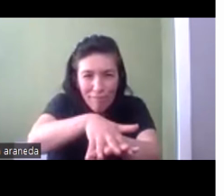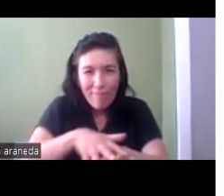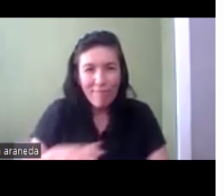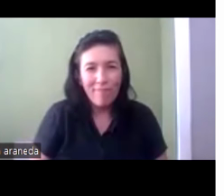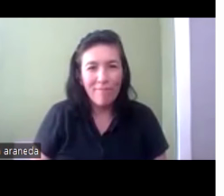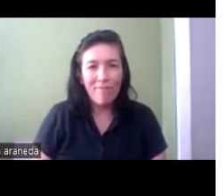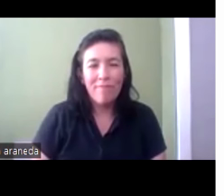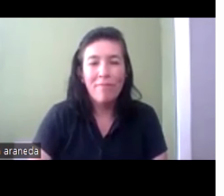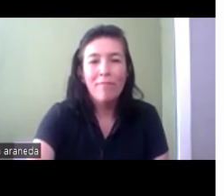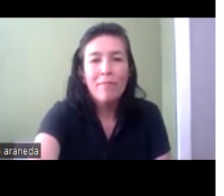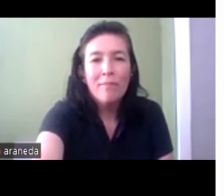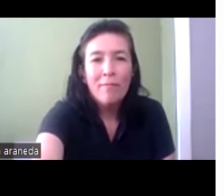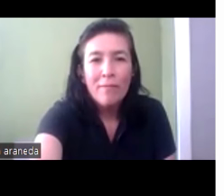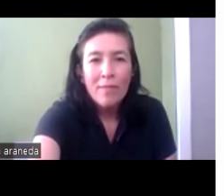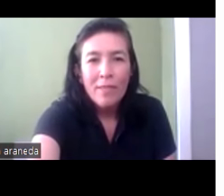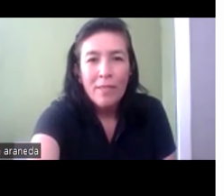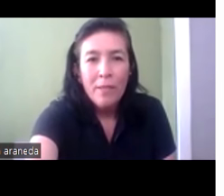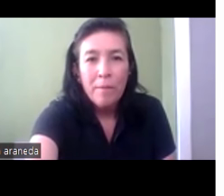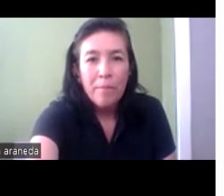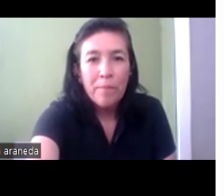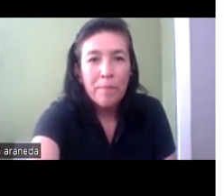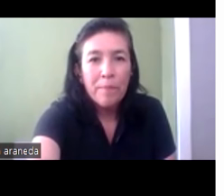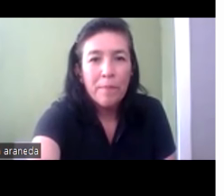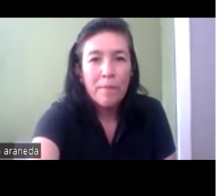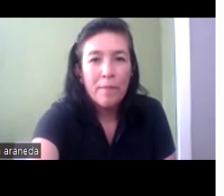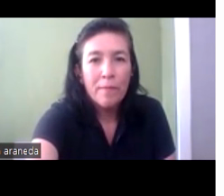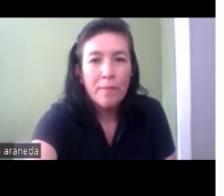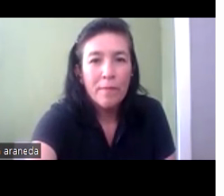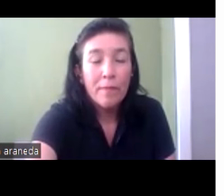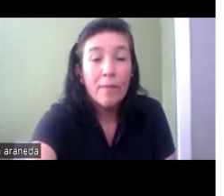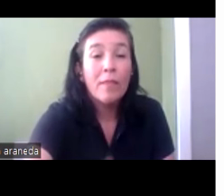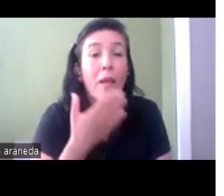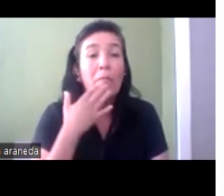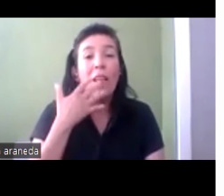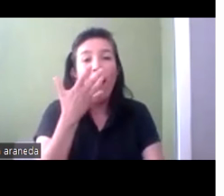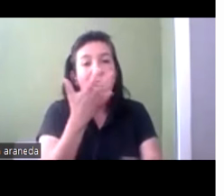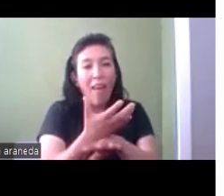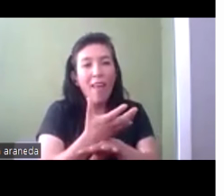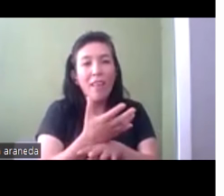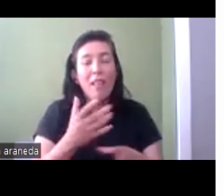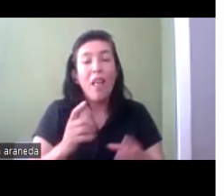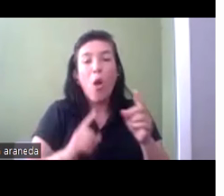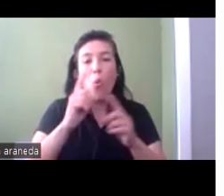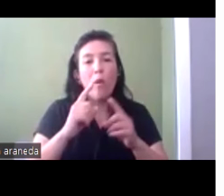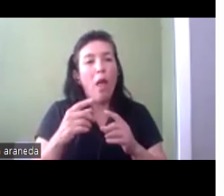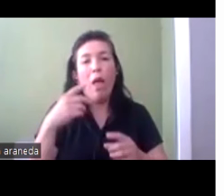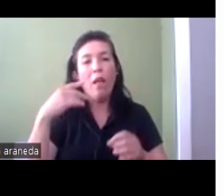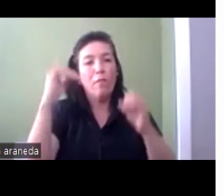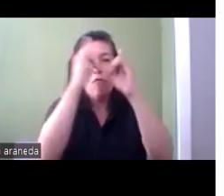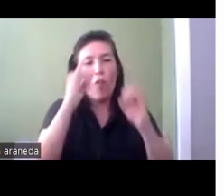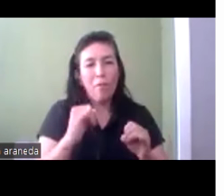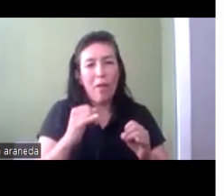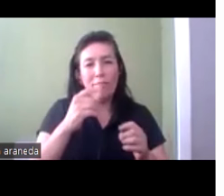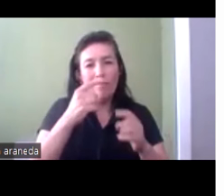Dale. Finalmente es posible reconocer dentro de la colección vasijas asimétricas de Higuitas